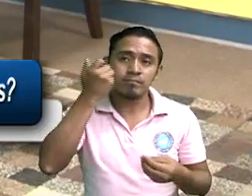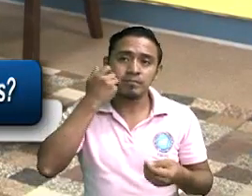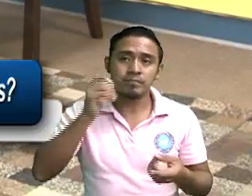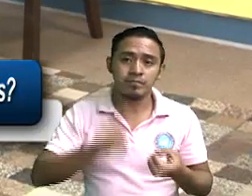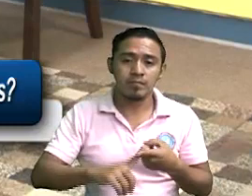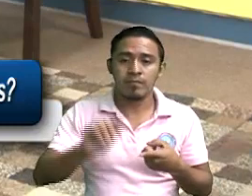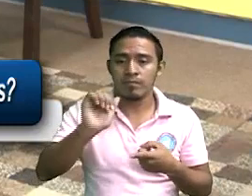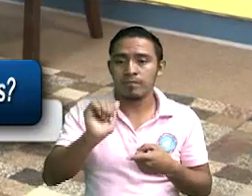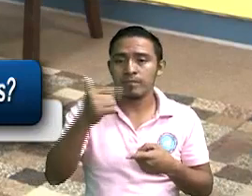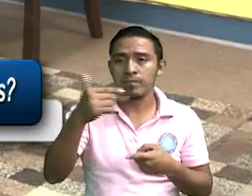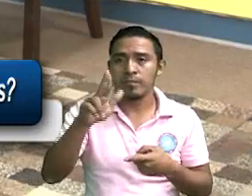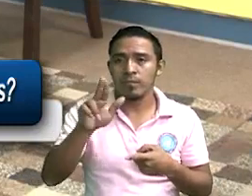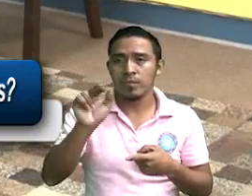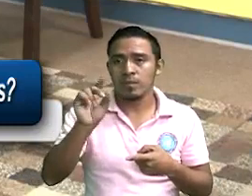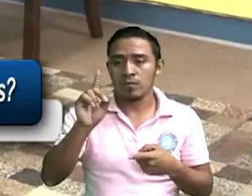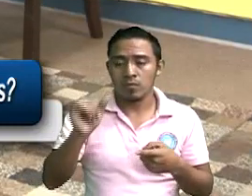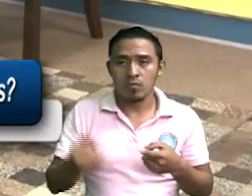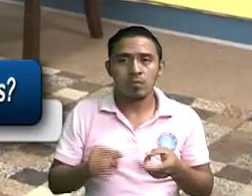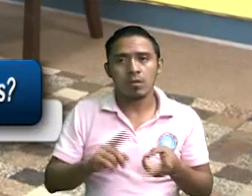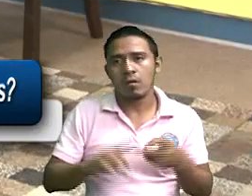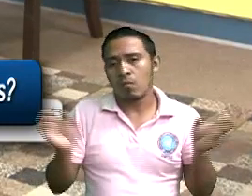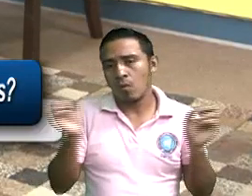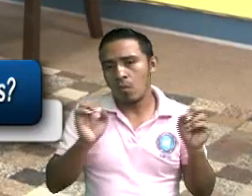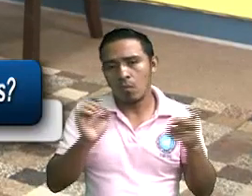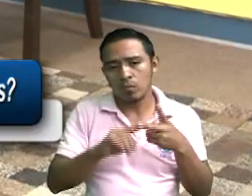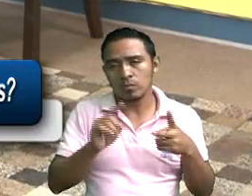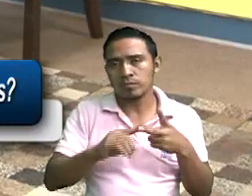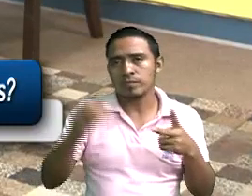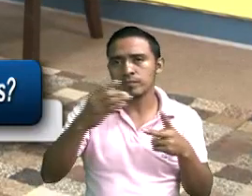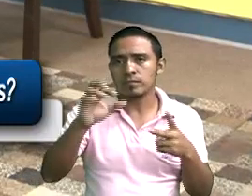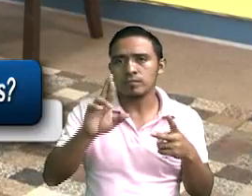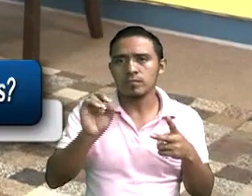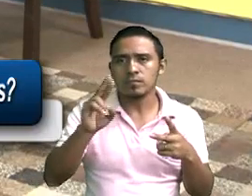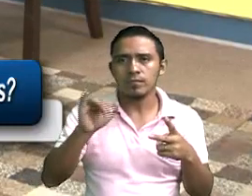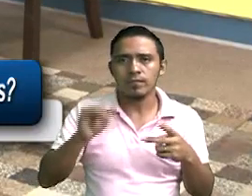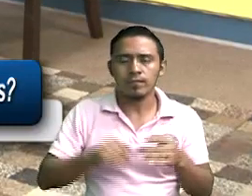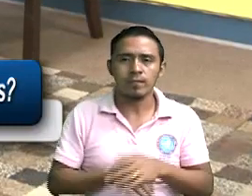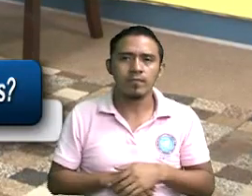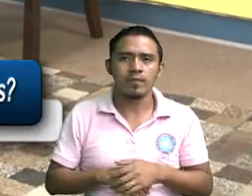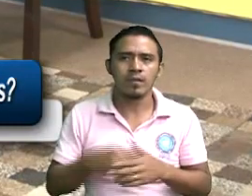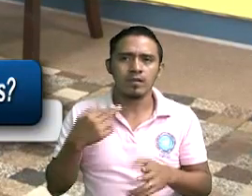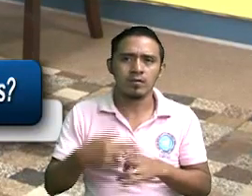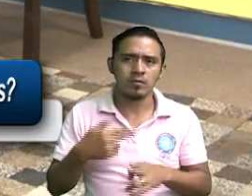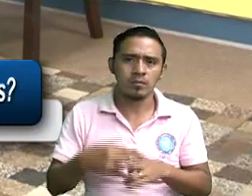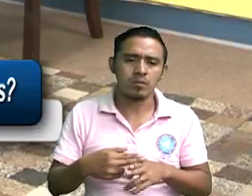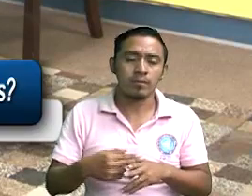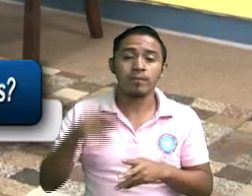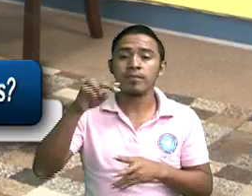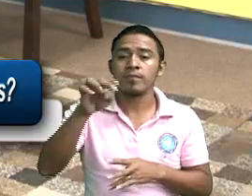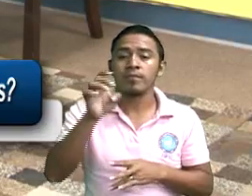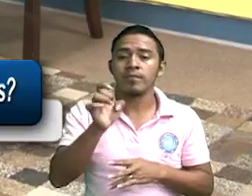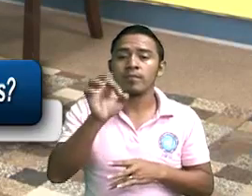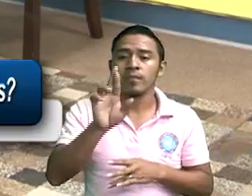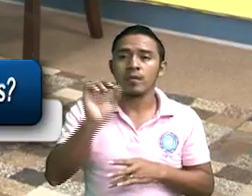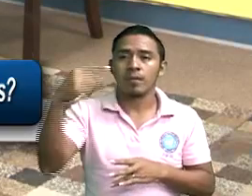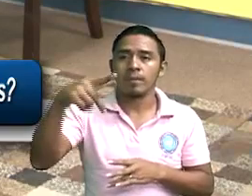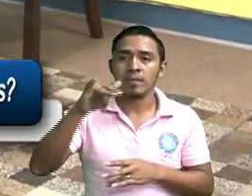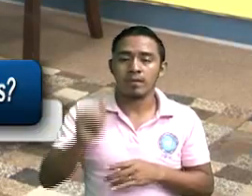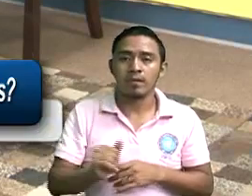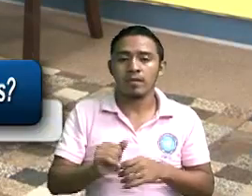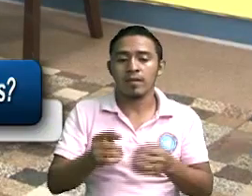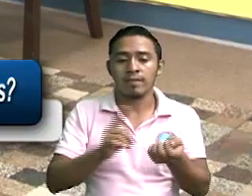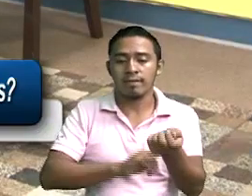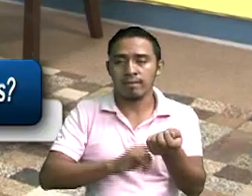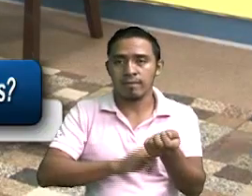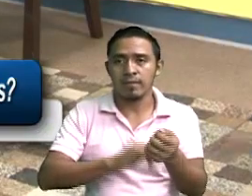ser agudas o crónicas. Por ejemplo, todo el mundo conoce la famosa neuropatía diabética. Cuando es el